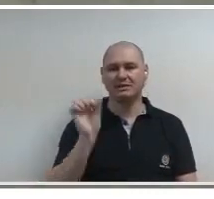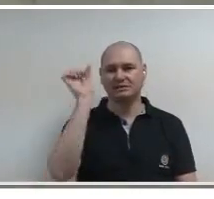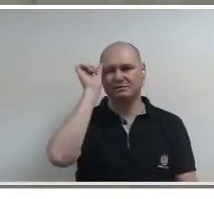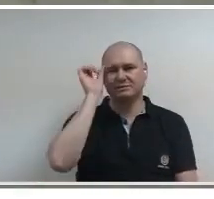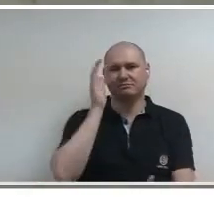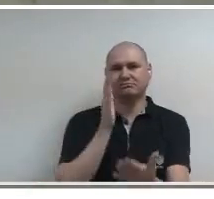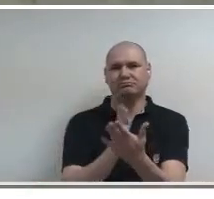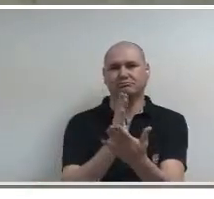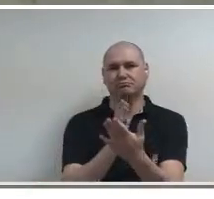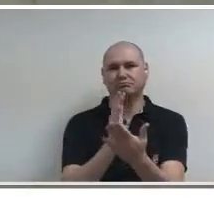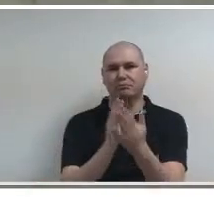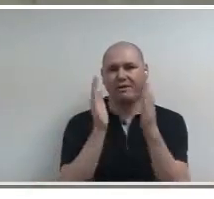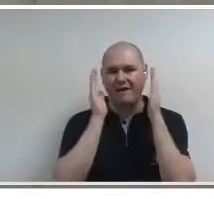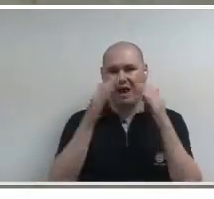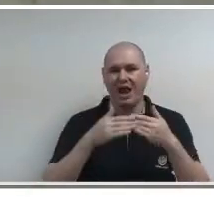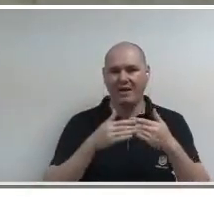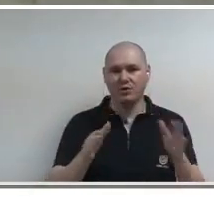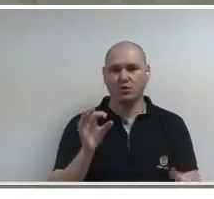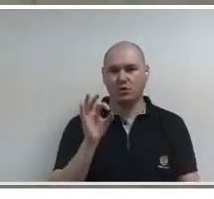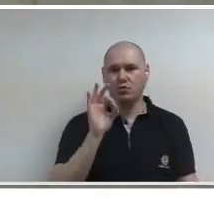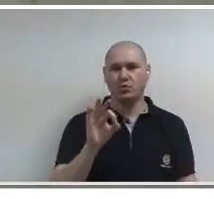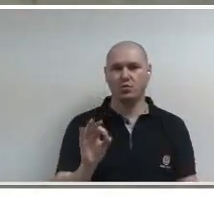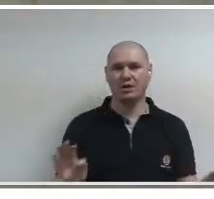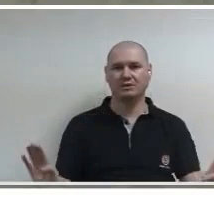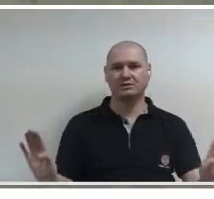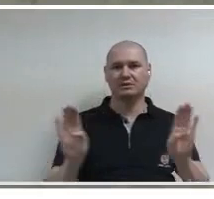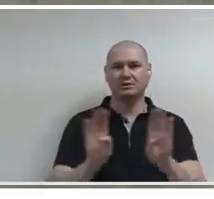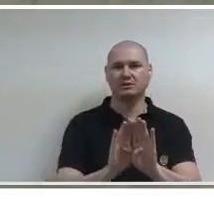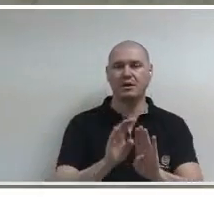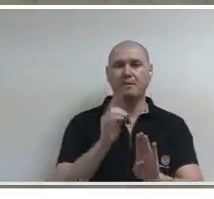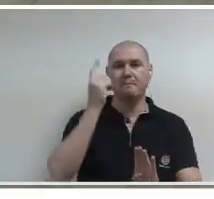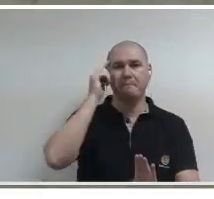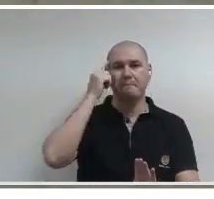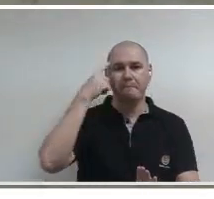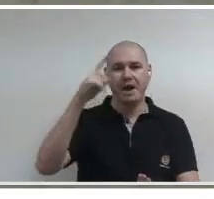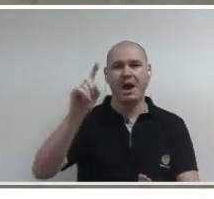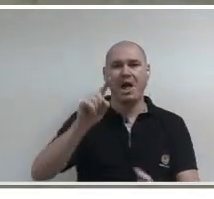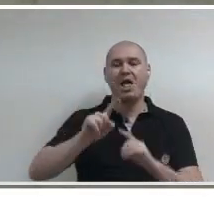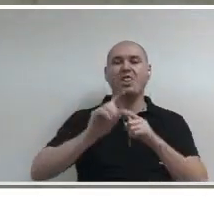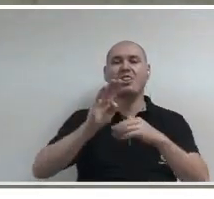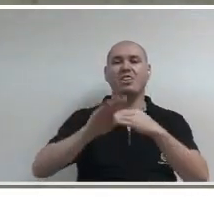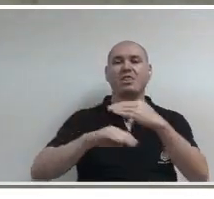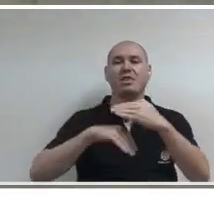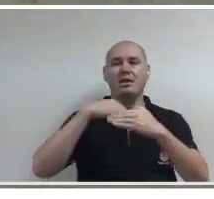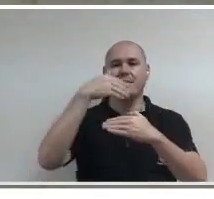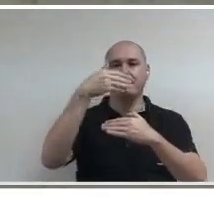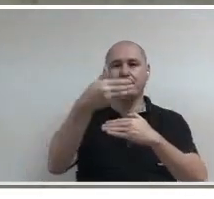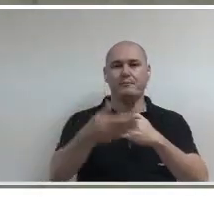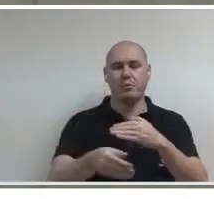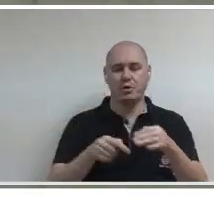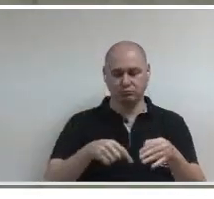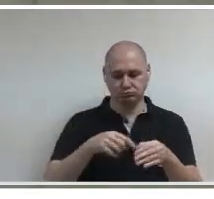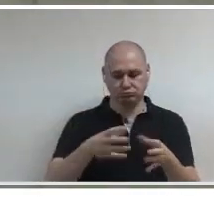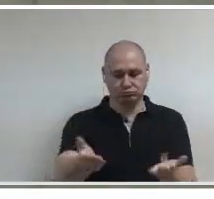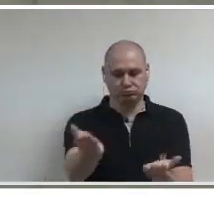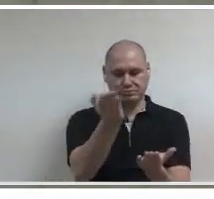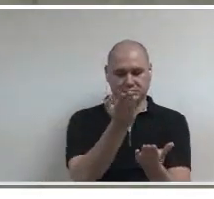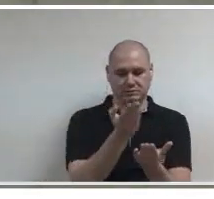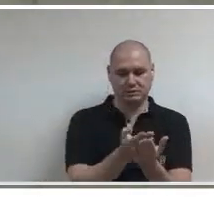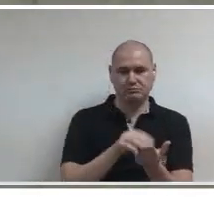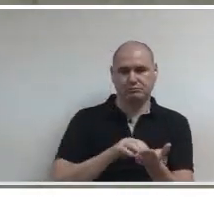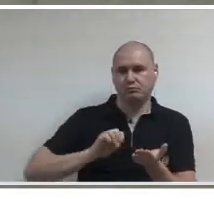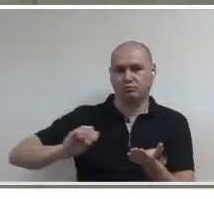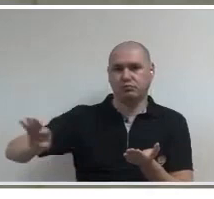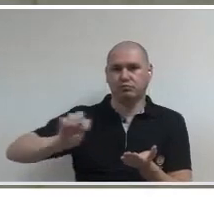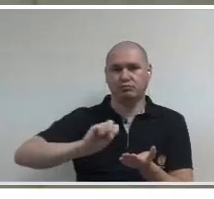Constitucionales ya, güera, para el sorteo jaecuallejangua, del juzgado garantía, correspondiente oficina de de garantía manera a constitucional, descumplimiento pe, ya, de pues, el sorteo, ja, tratamiento pues,